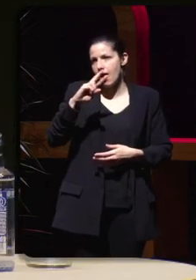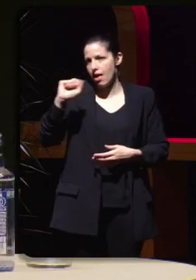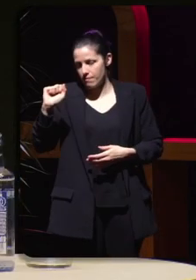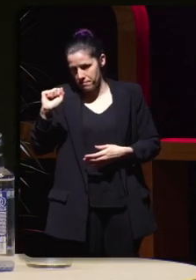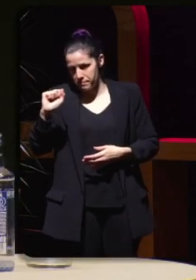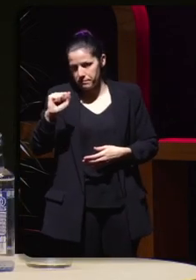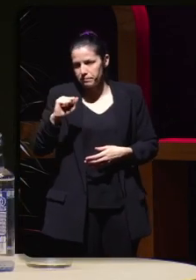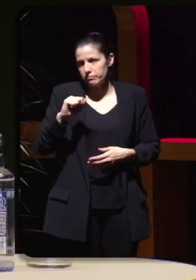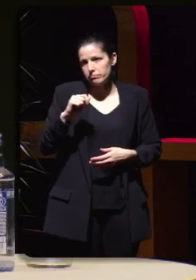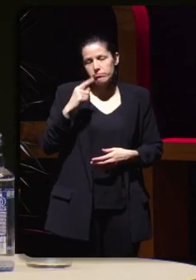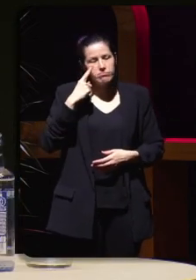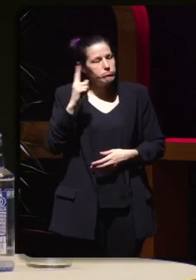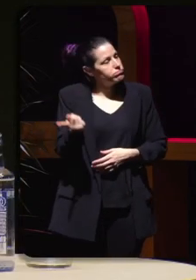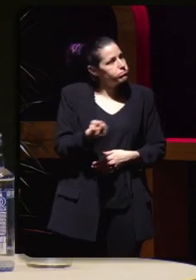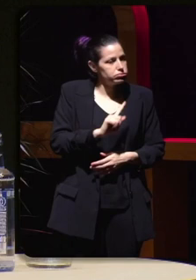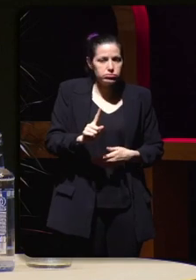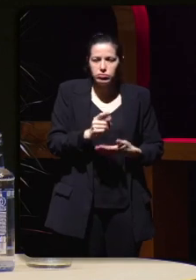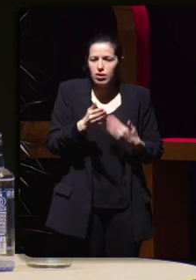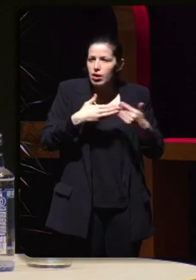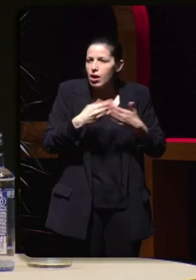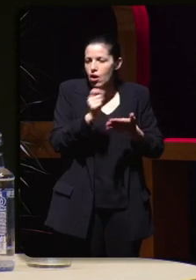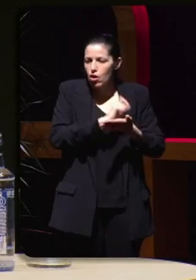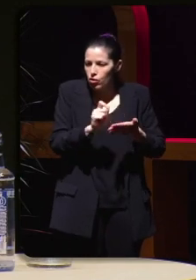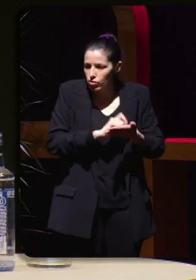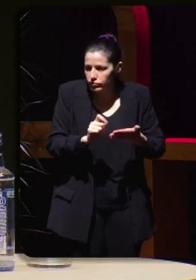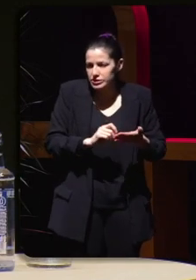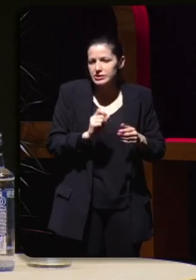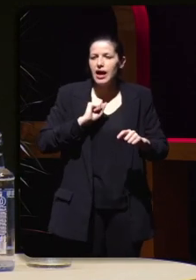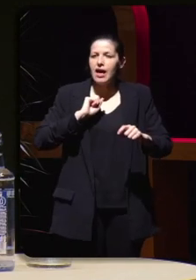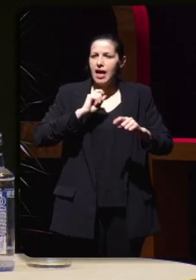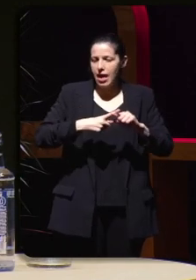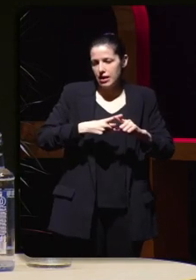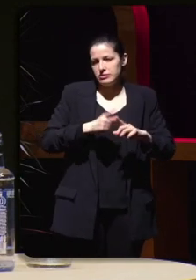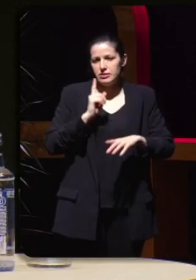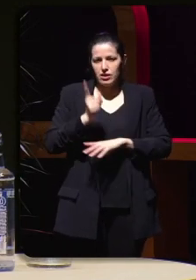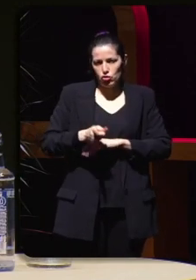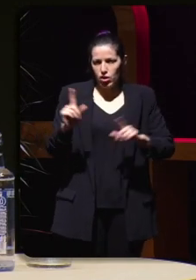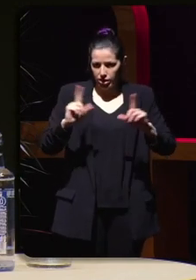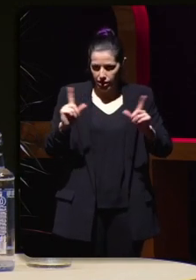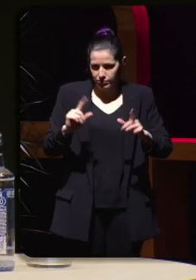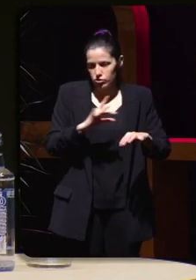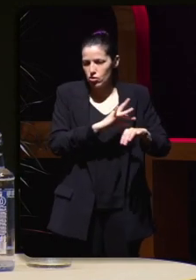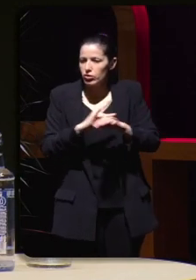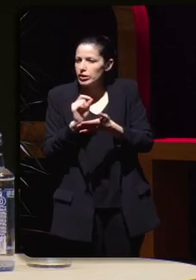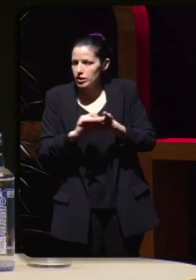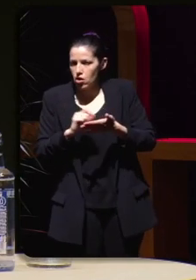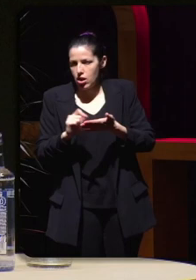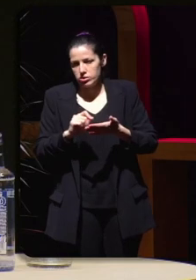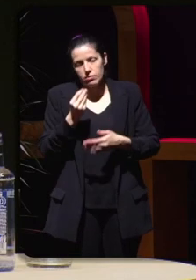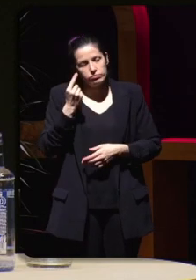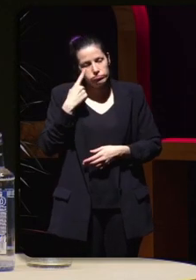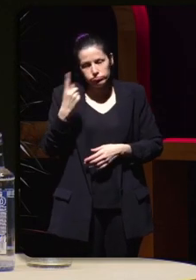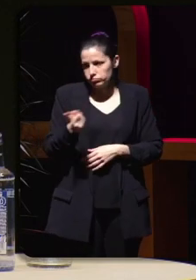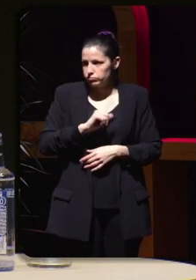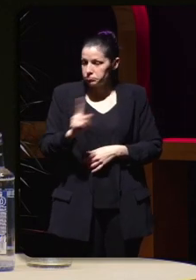extraordinaria columnista periodista exdirectora de televisión y guionista lo cual también es